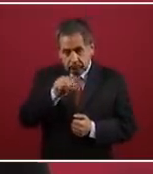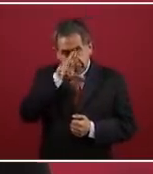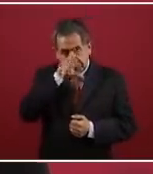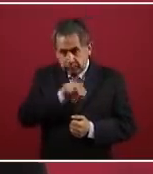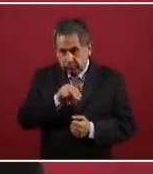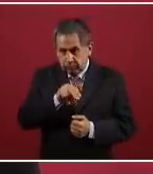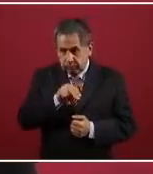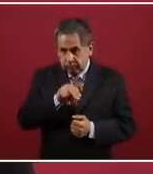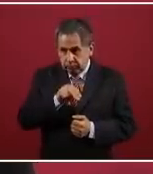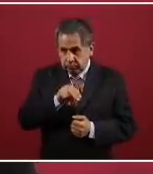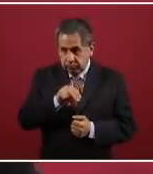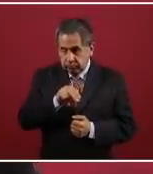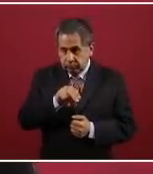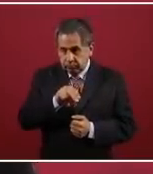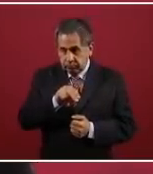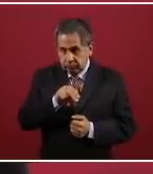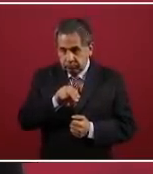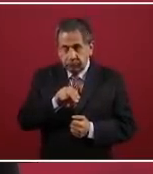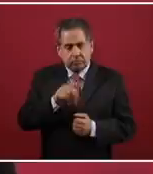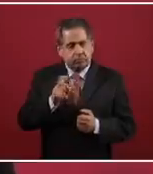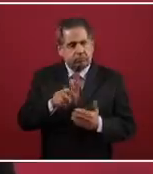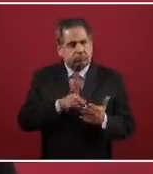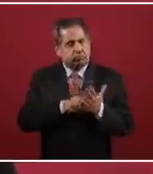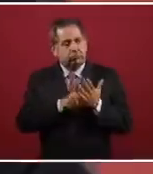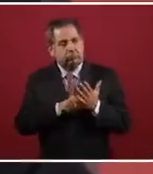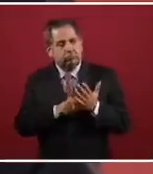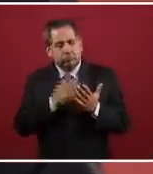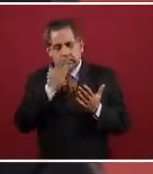es un ejemplo